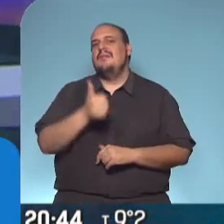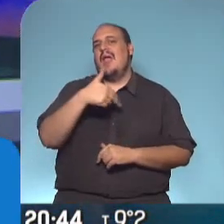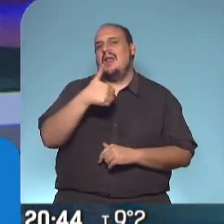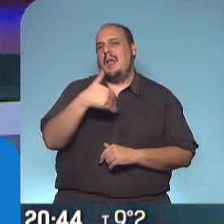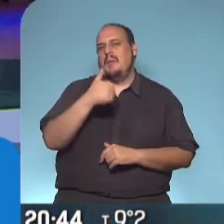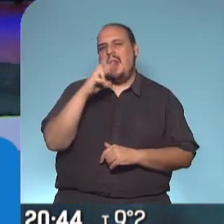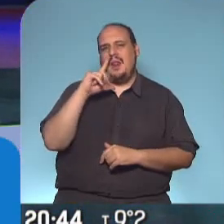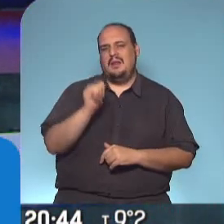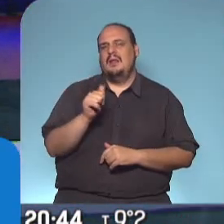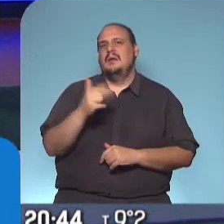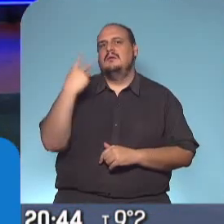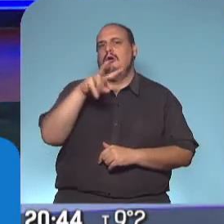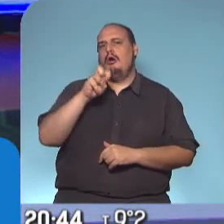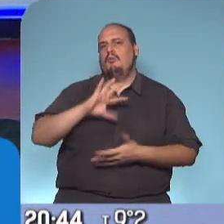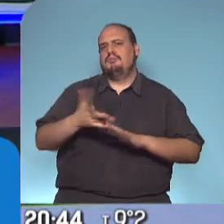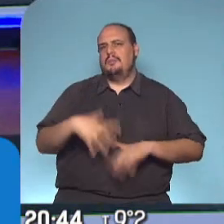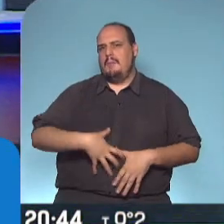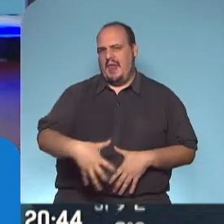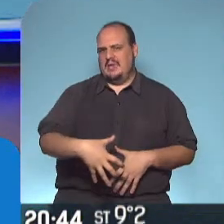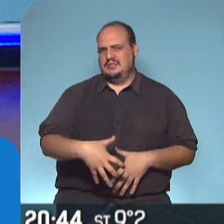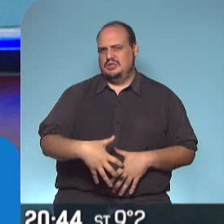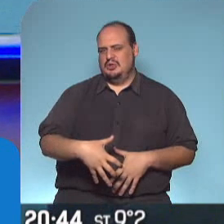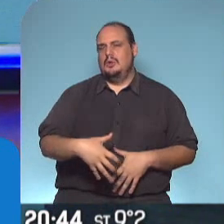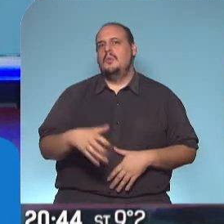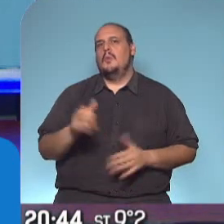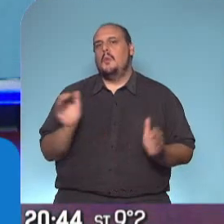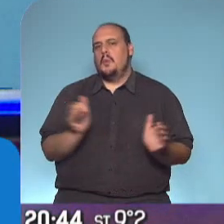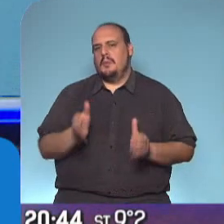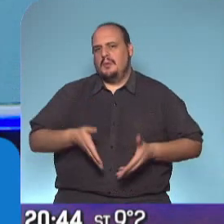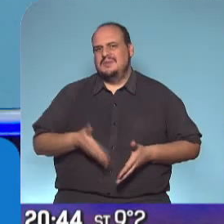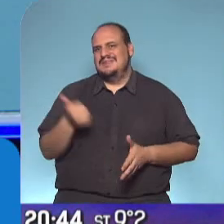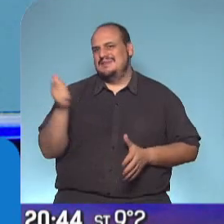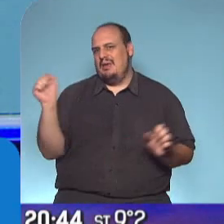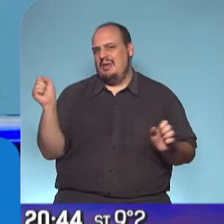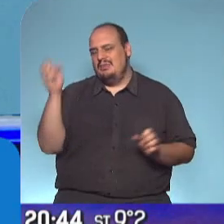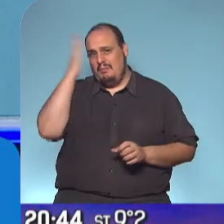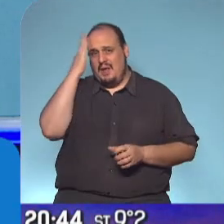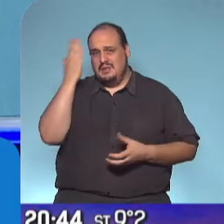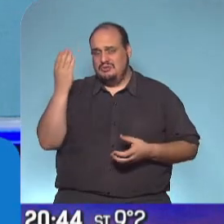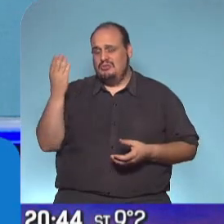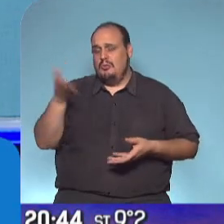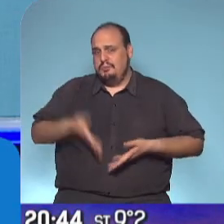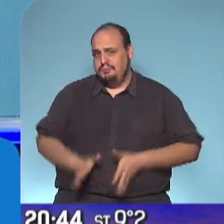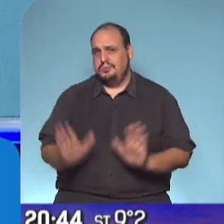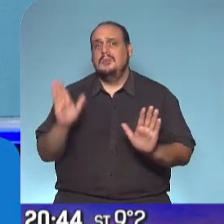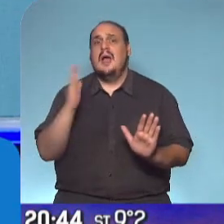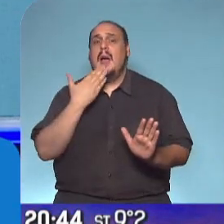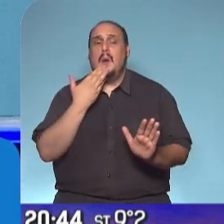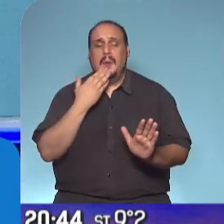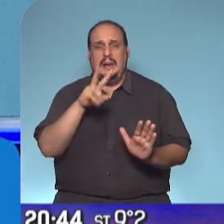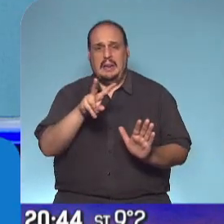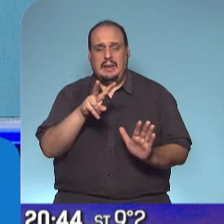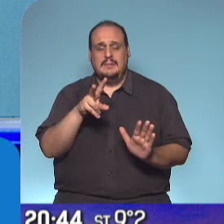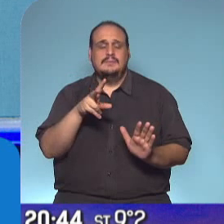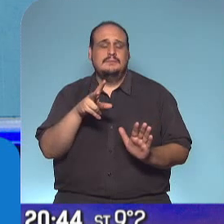estaba cobrando como embarazada, su bebé nació el 6 de marzo, ya en abril no le pagaron, no tiene CUIL del